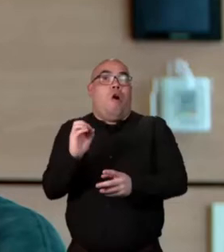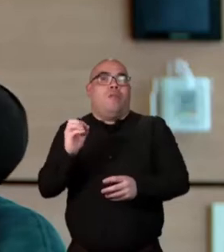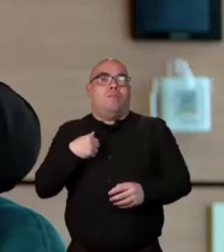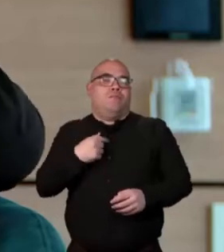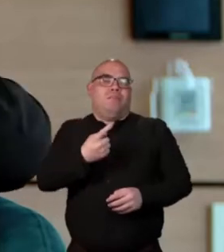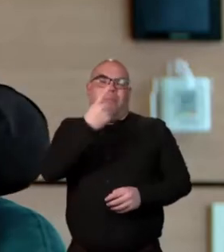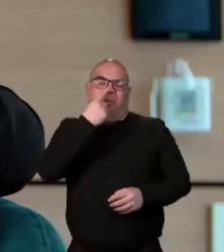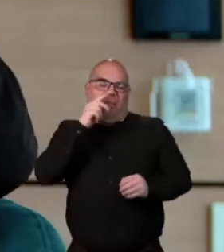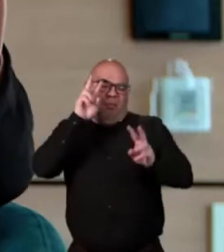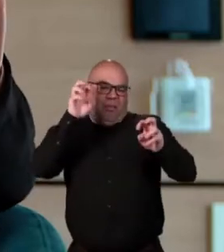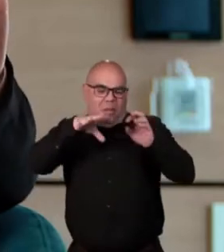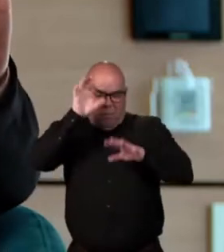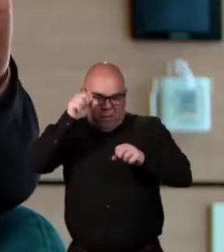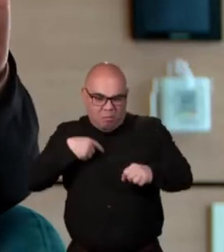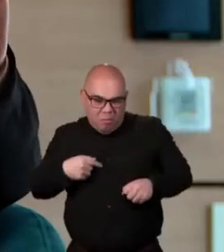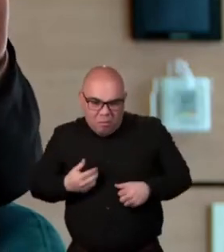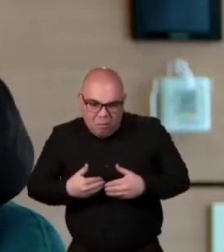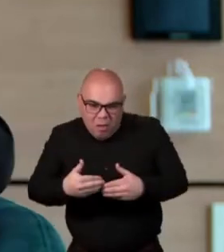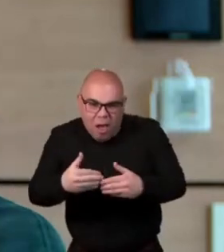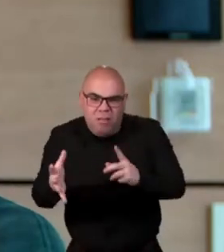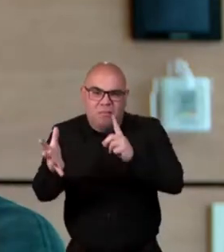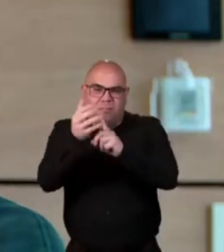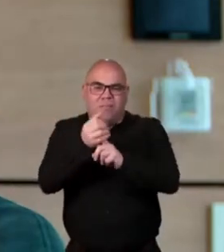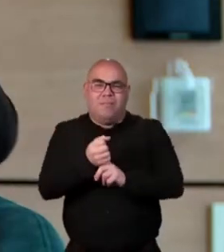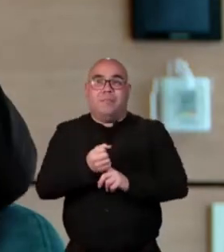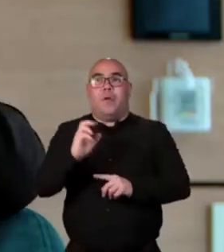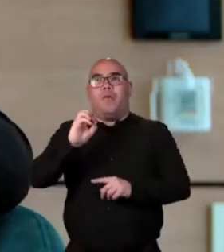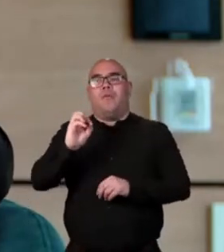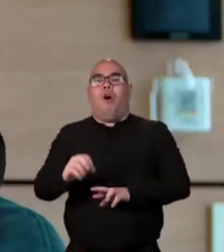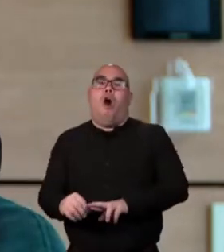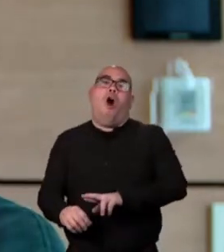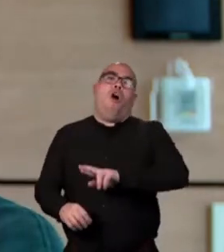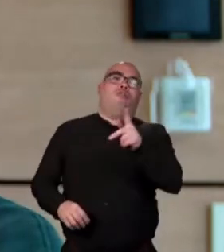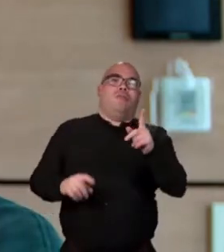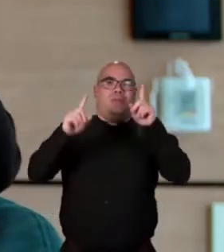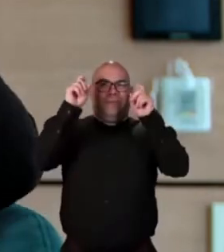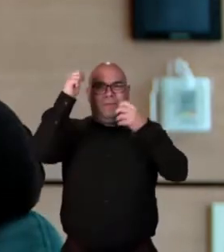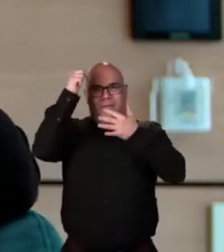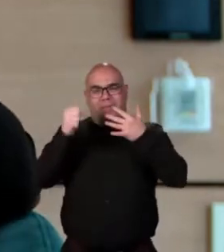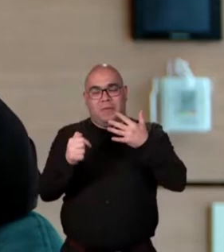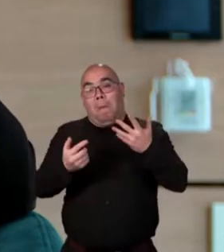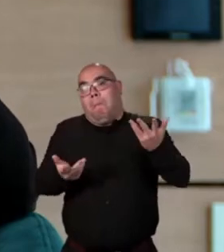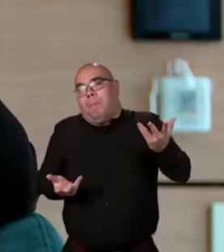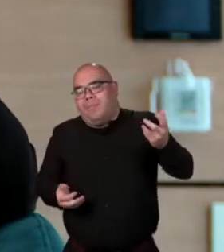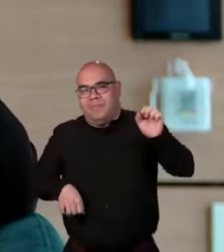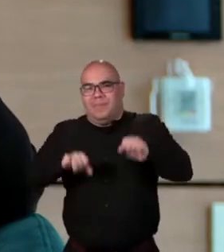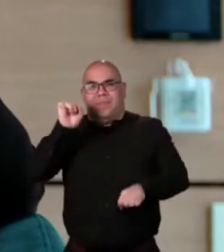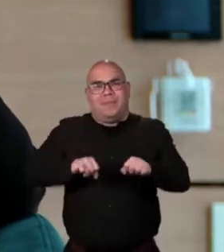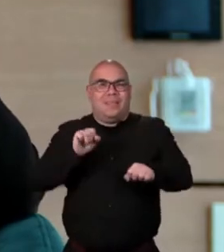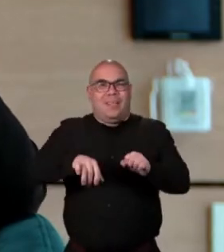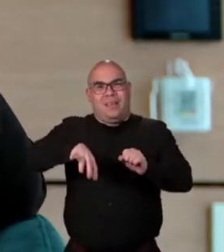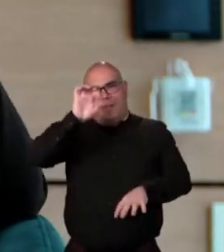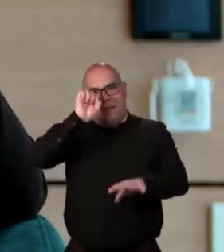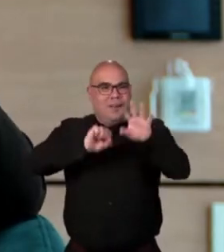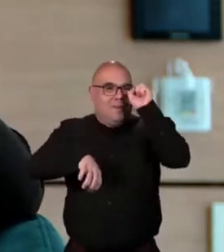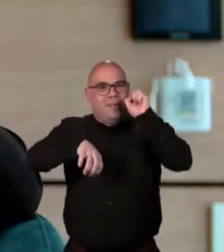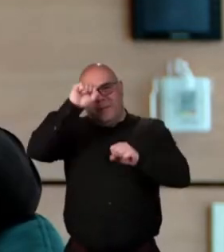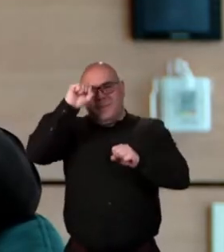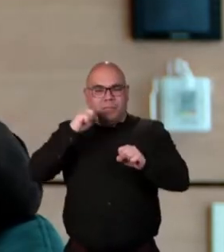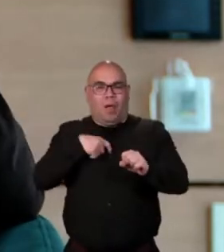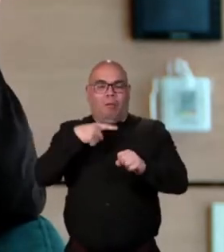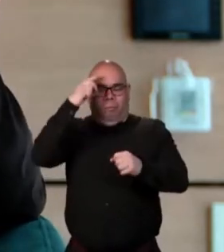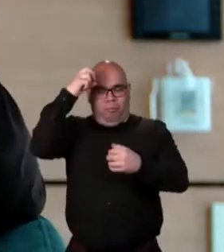competencias específicas y ya las logré y voy a explorar muchos otros temas entonces esas son las principales innovaciones desde ese punto de vista